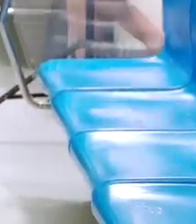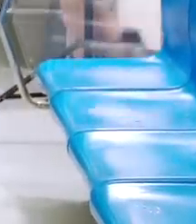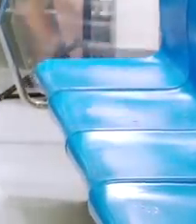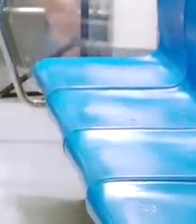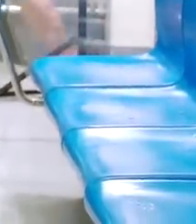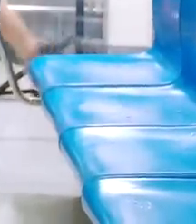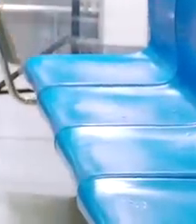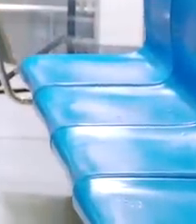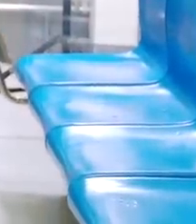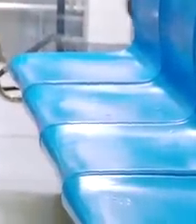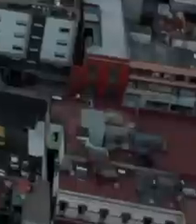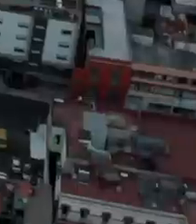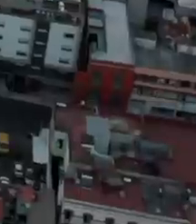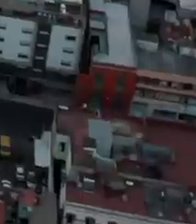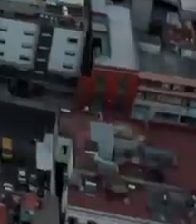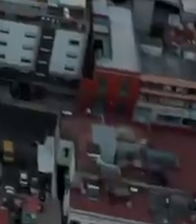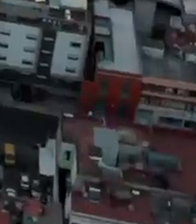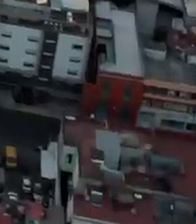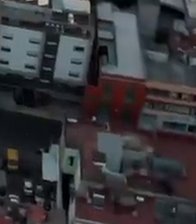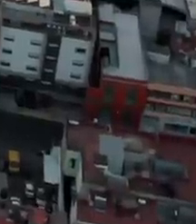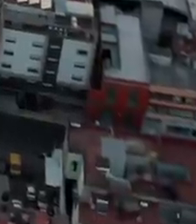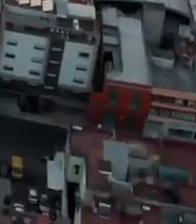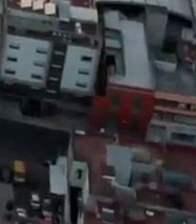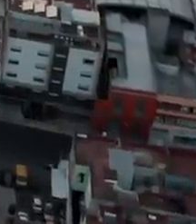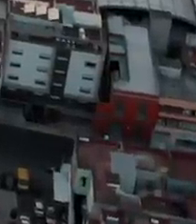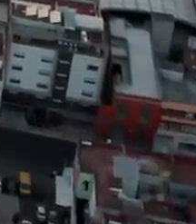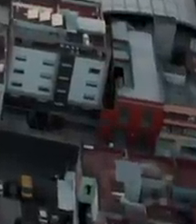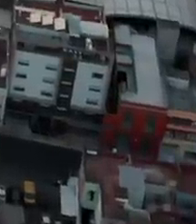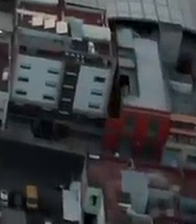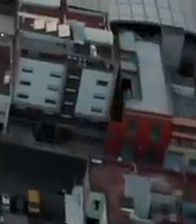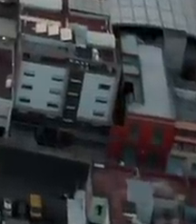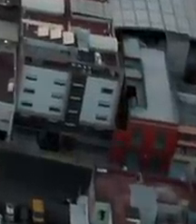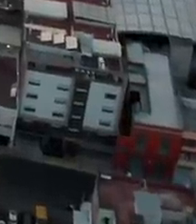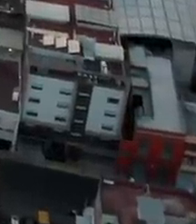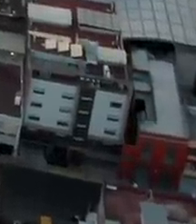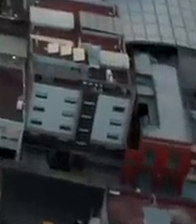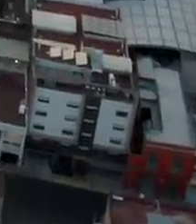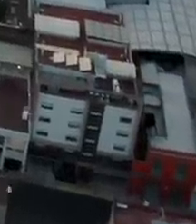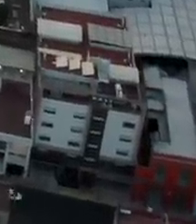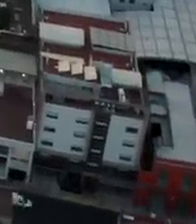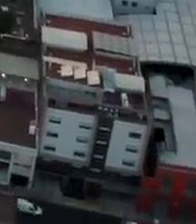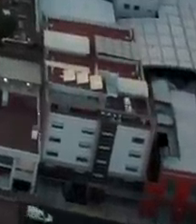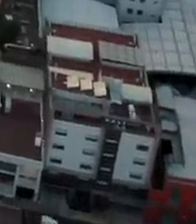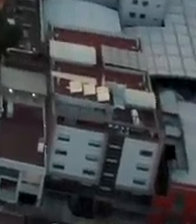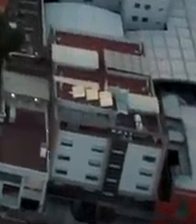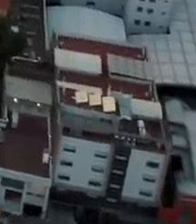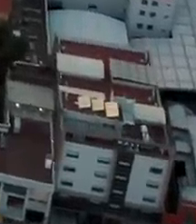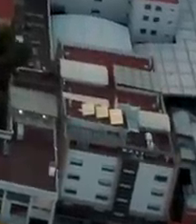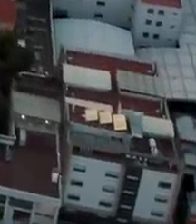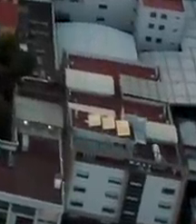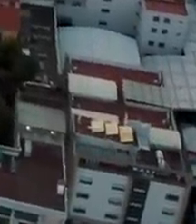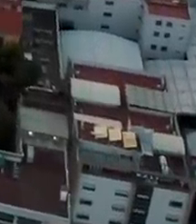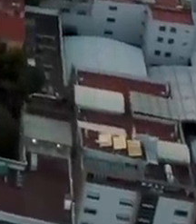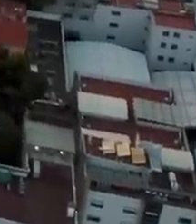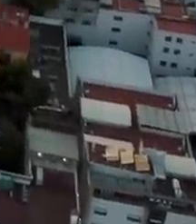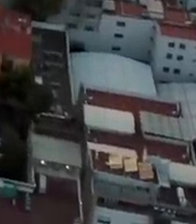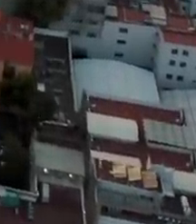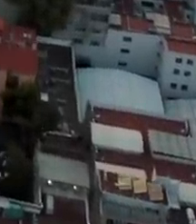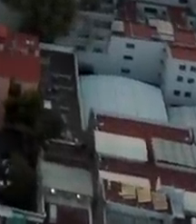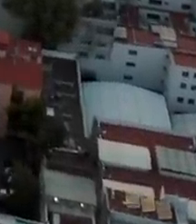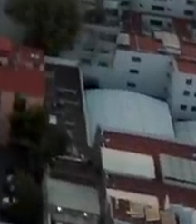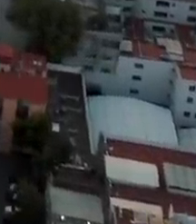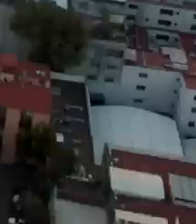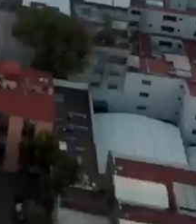el bienestar de las familias de México. Veamos el momento histórico y emotivo que se vivió en China